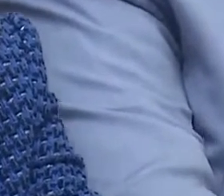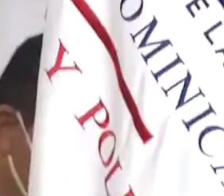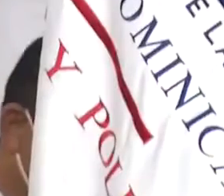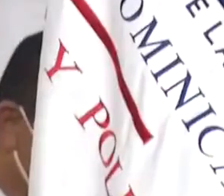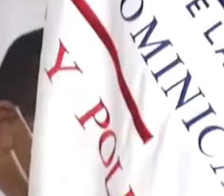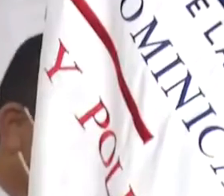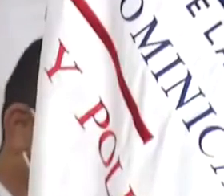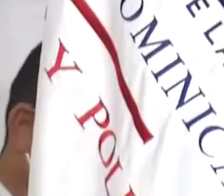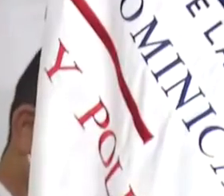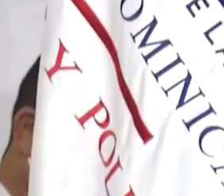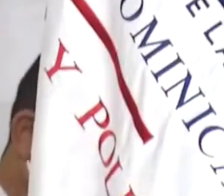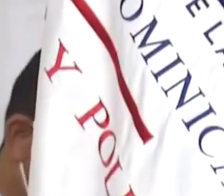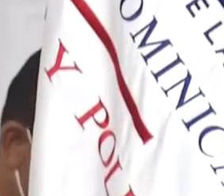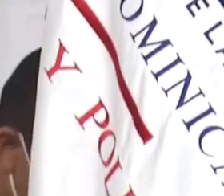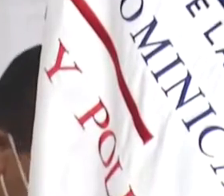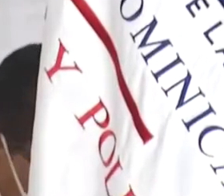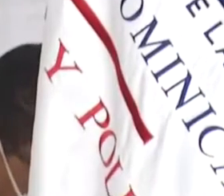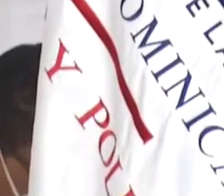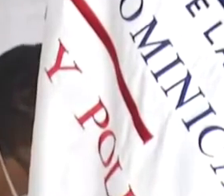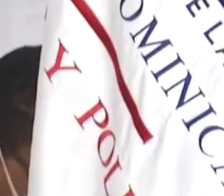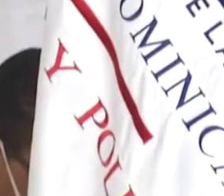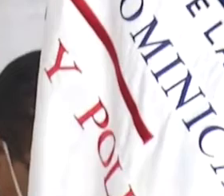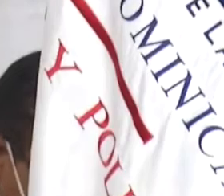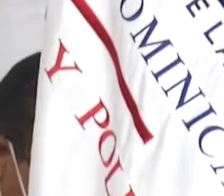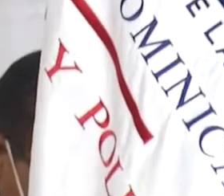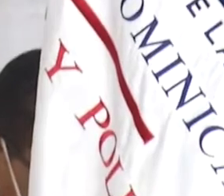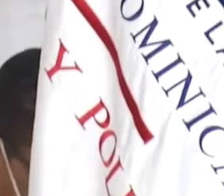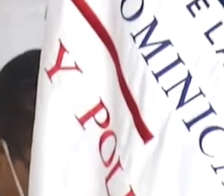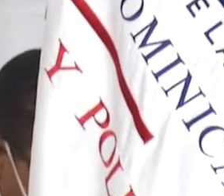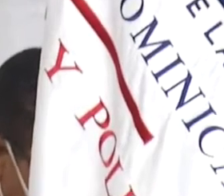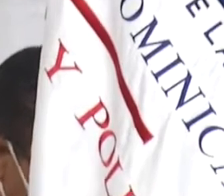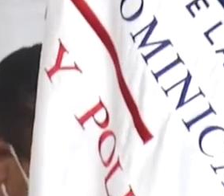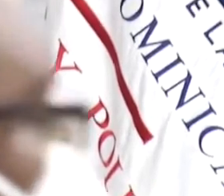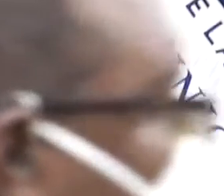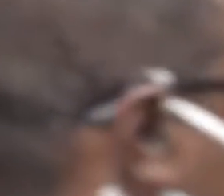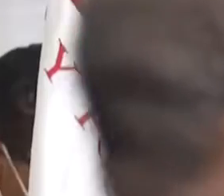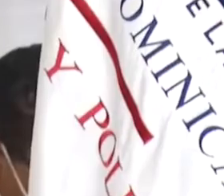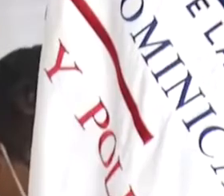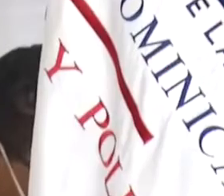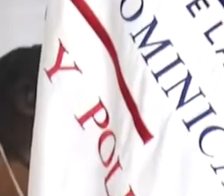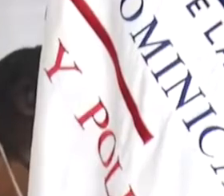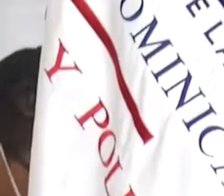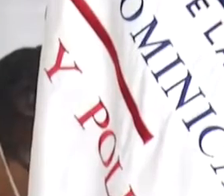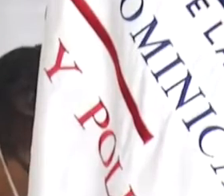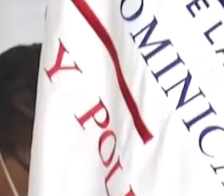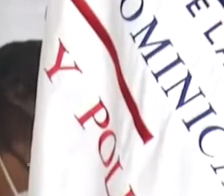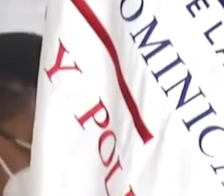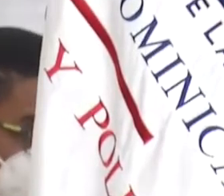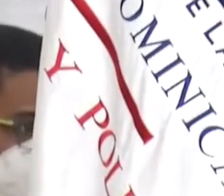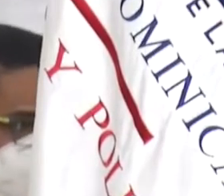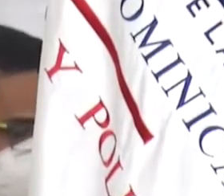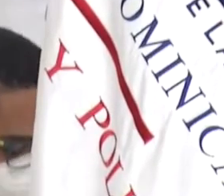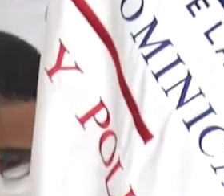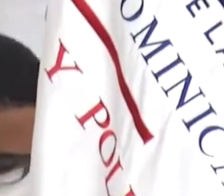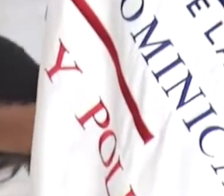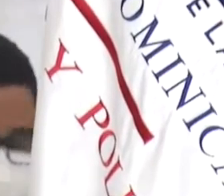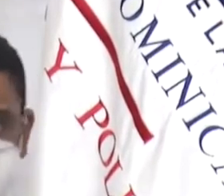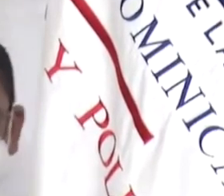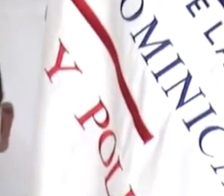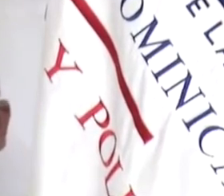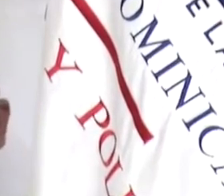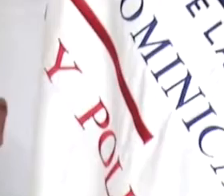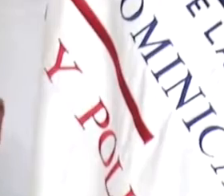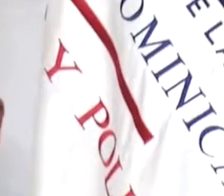señor presidente de la República, cuenta con la coordinación general del Ministerio de Interior y